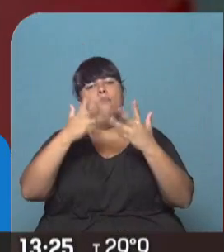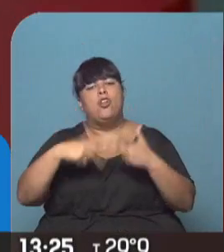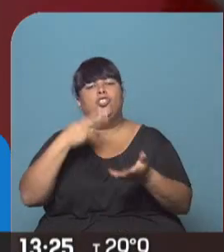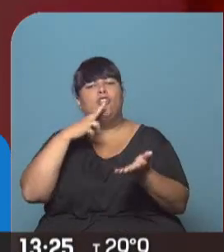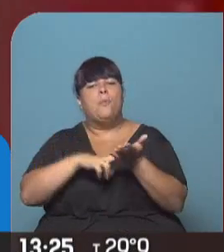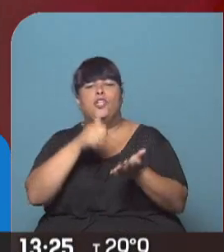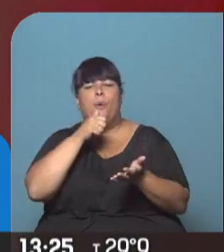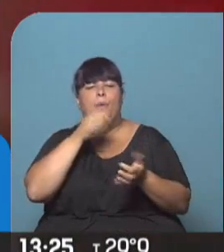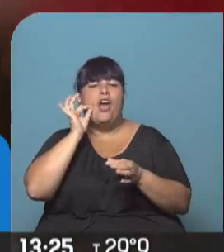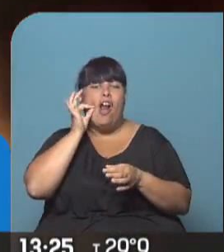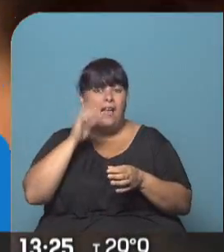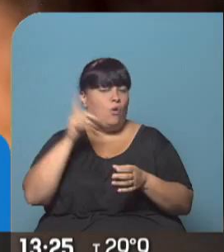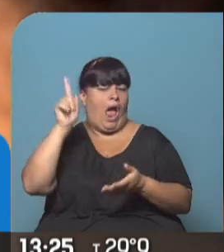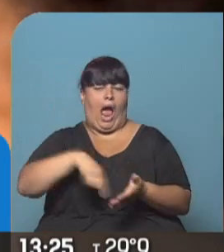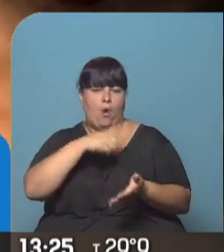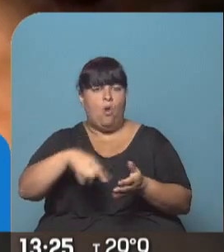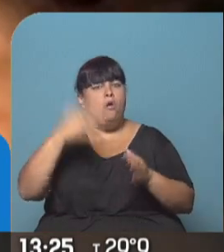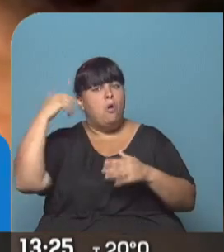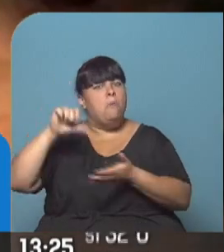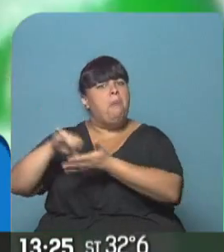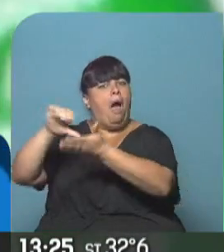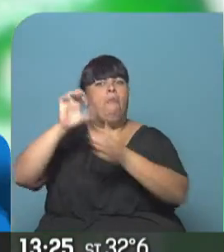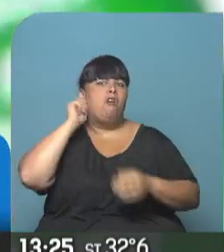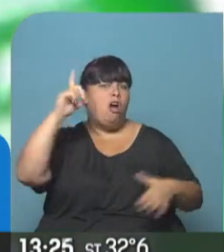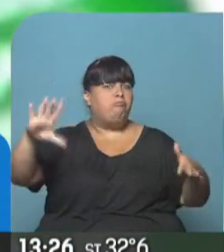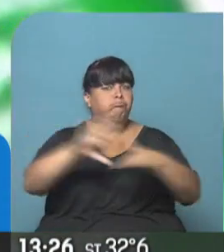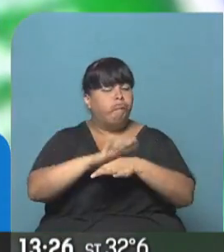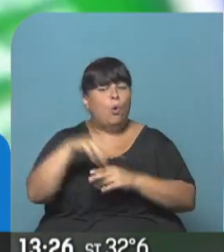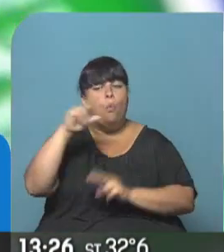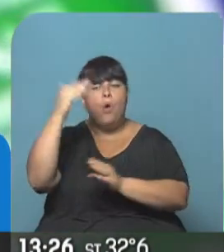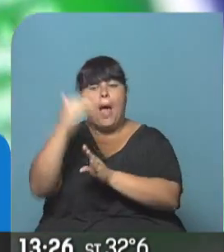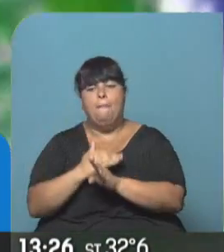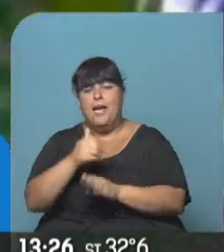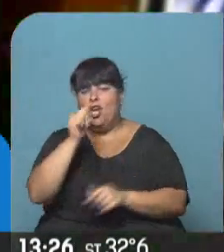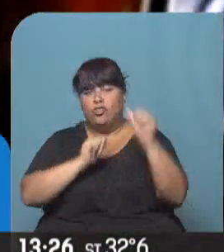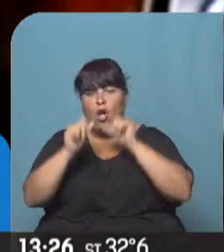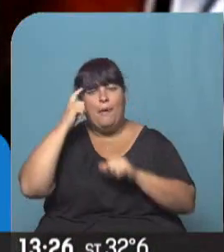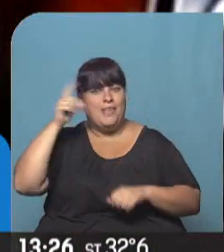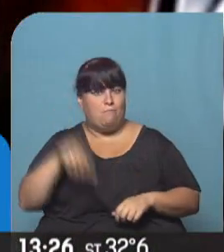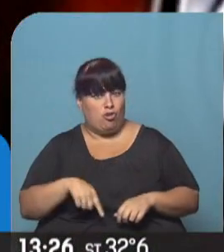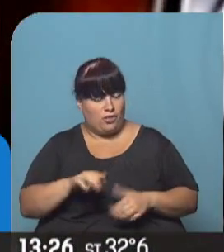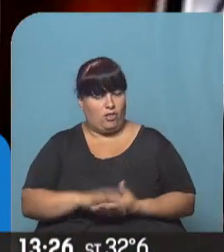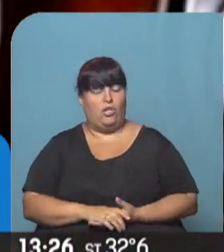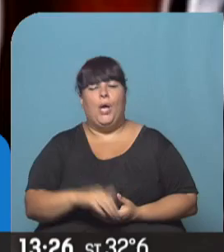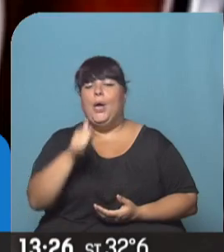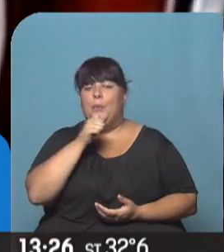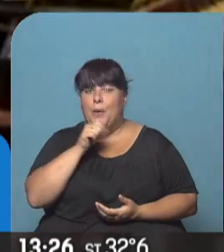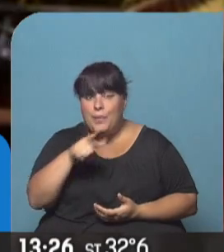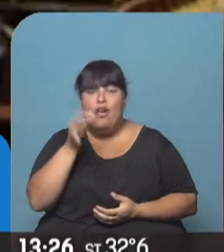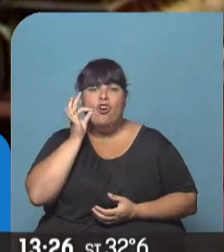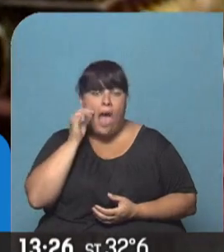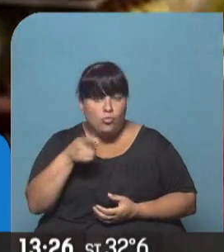impuesto a las bebidas azucaradas que funcionó en muchos otros países reduciendo su consumo en un 10 por ciento de las bebidas son las vidas